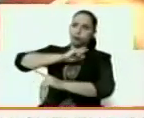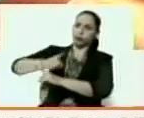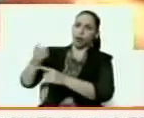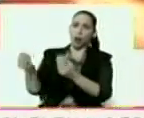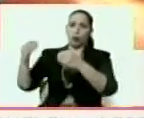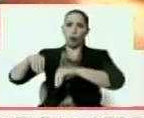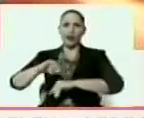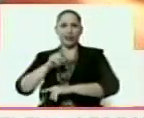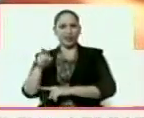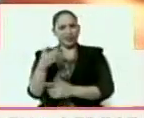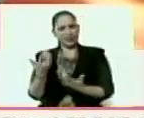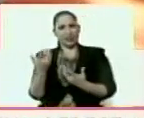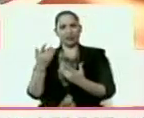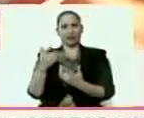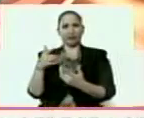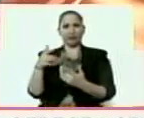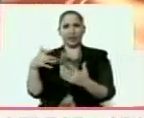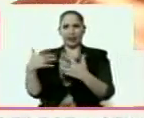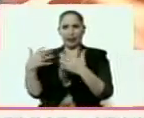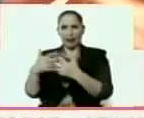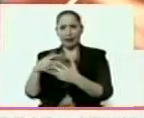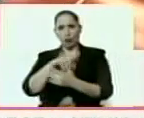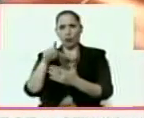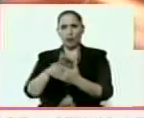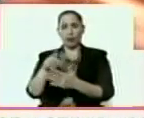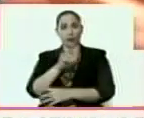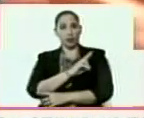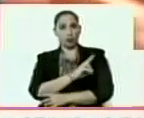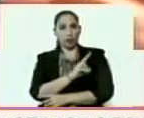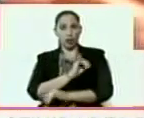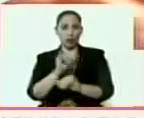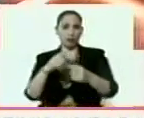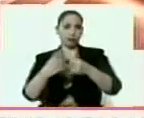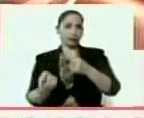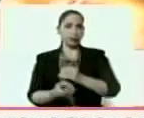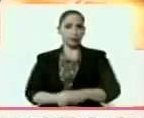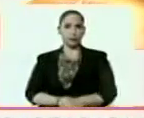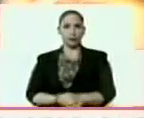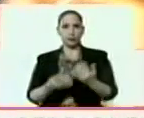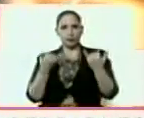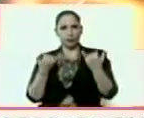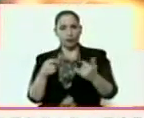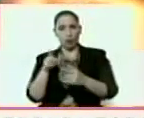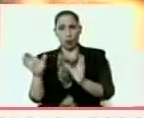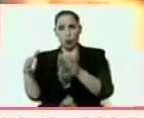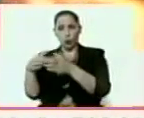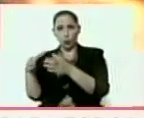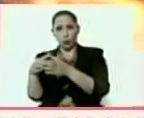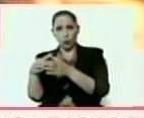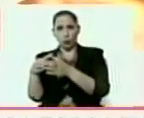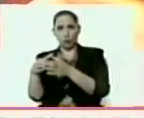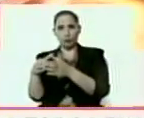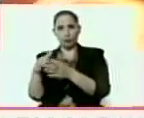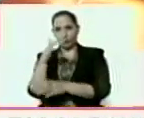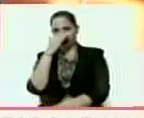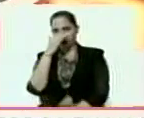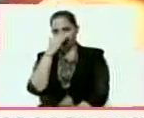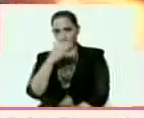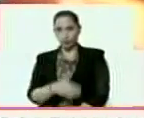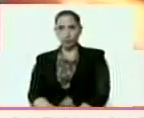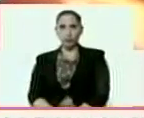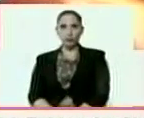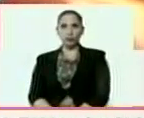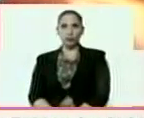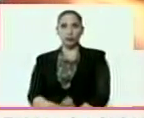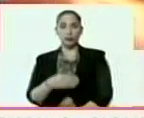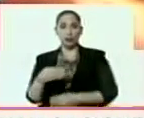tratado anacrónico, belicista completamente. Venezuela se había retirado. Ahora, que este grupo, esta pandilla, banda criminal,